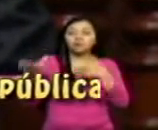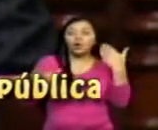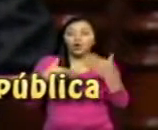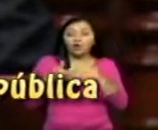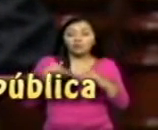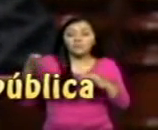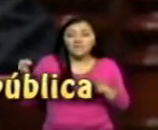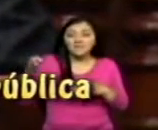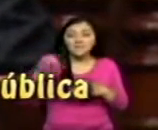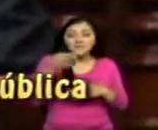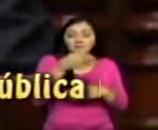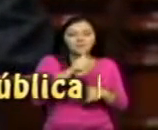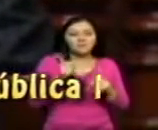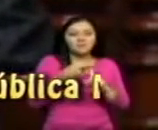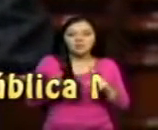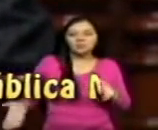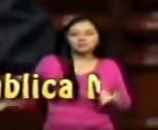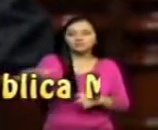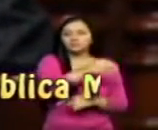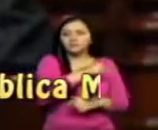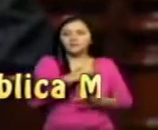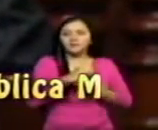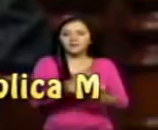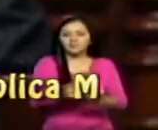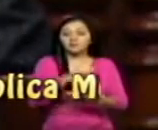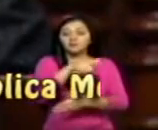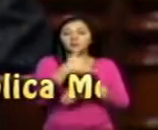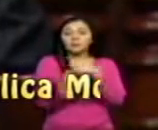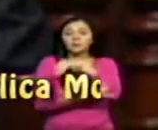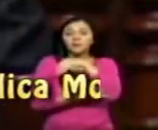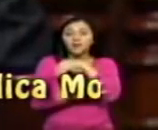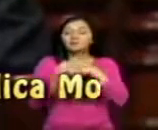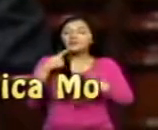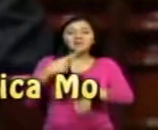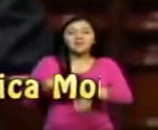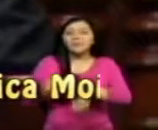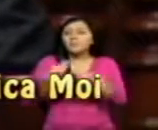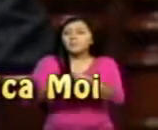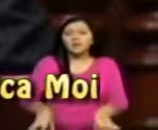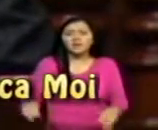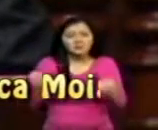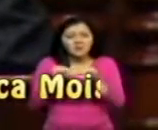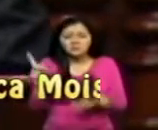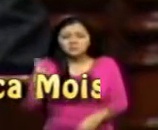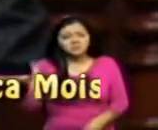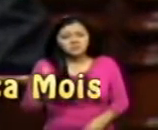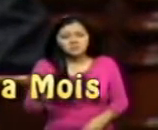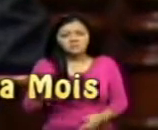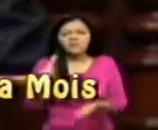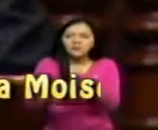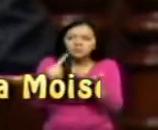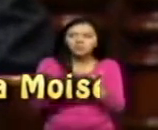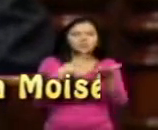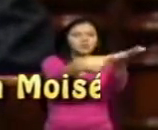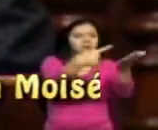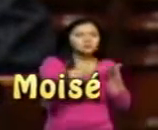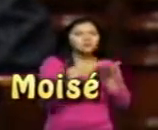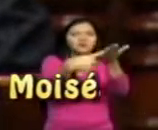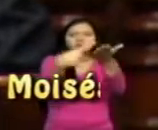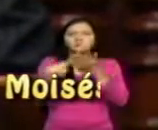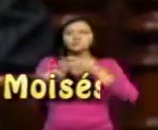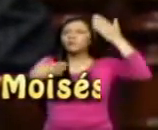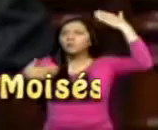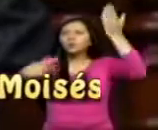y todas lo antes posible. El país no tiene tiempo para discusiones